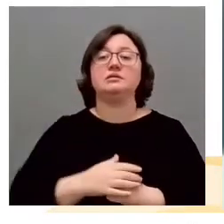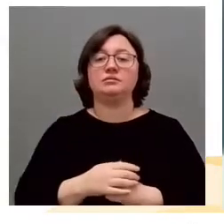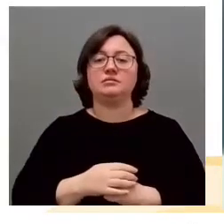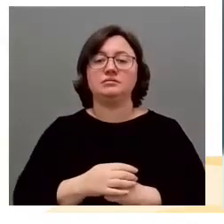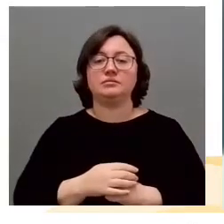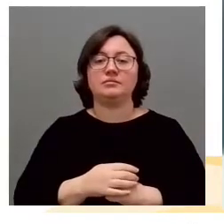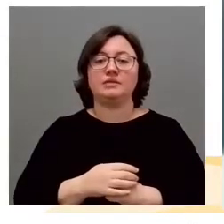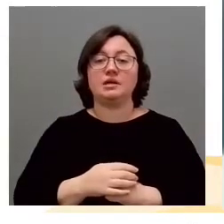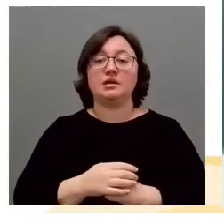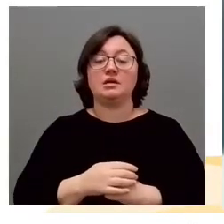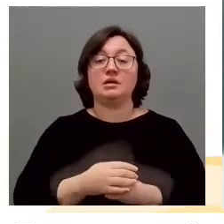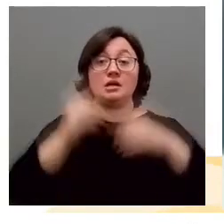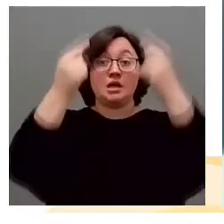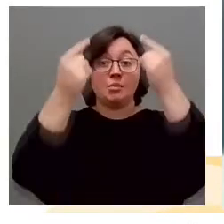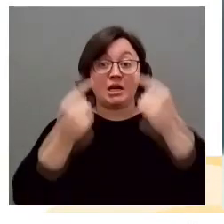partidas